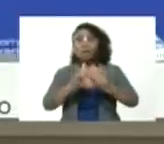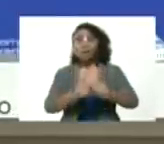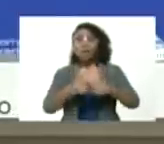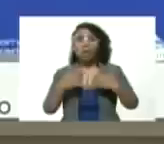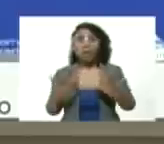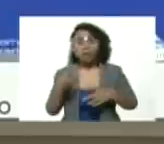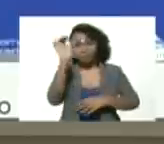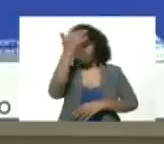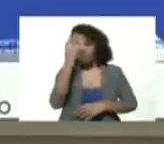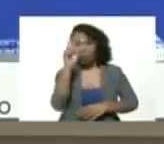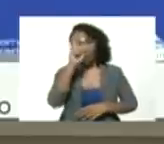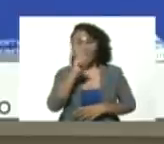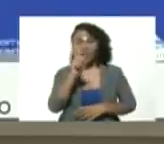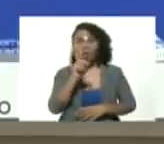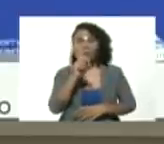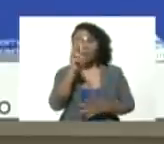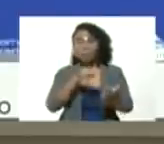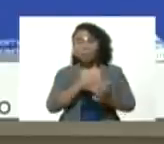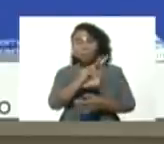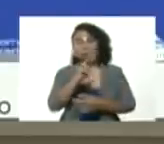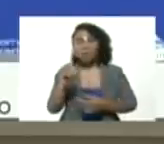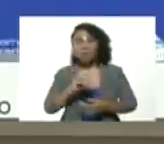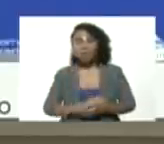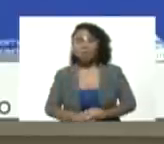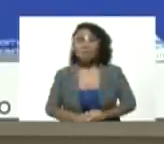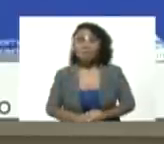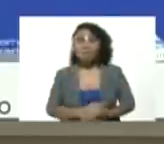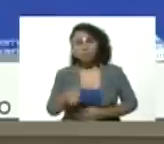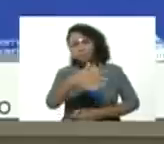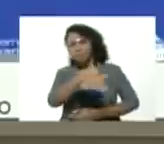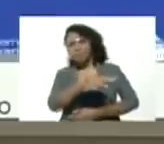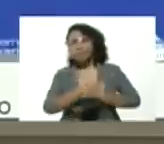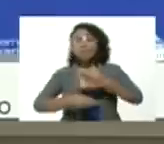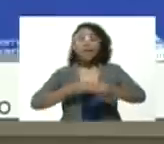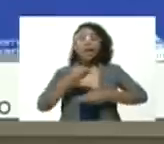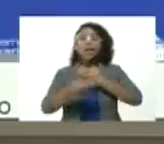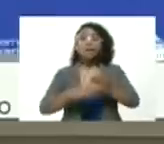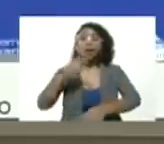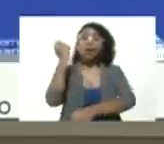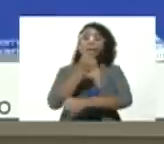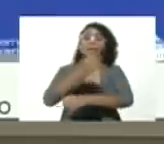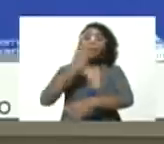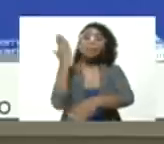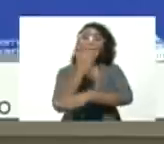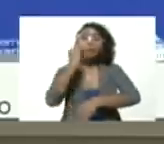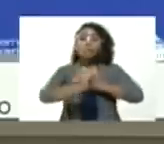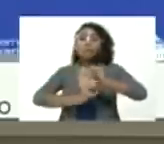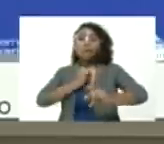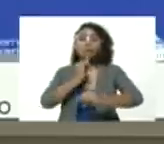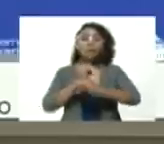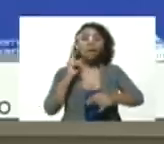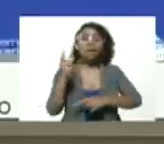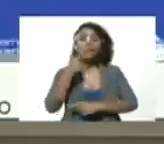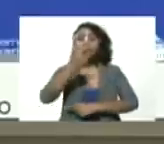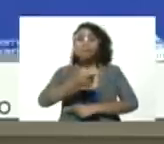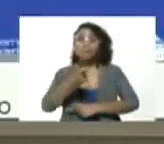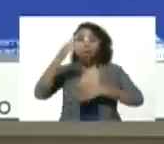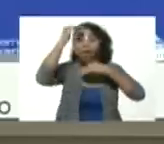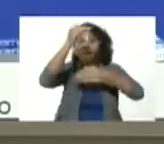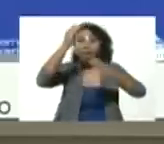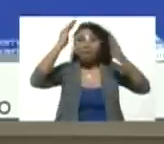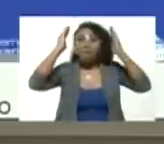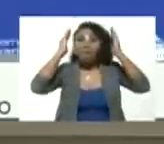en febrero del, año 2020, donde remitimos a la Corte Penal Internacional, le decimos,